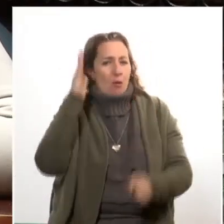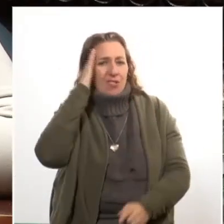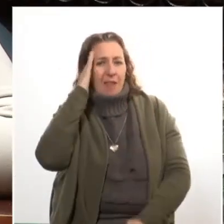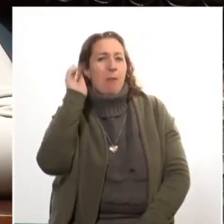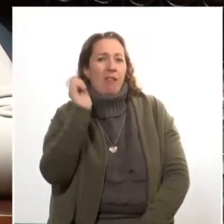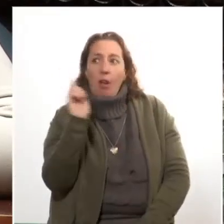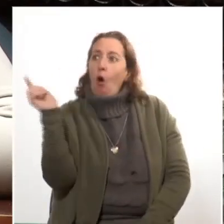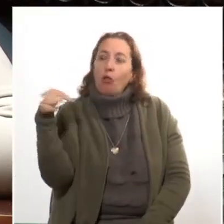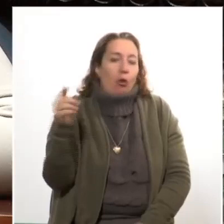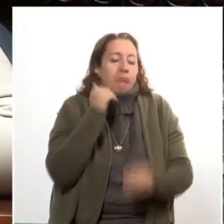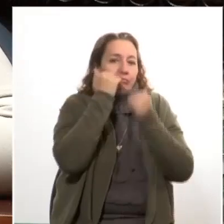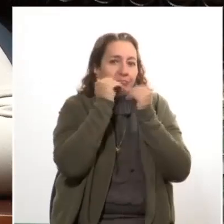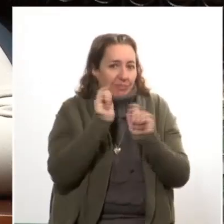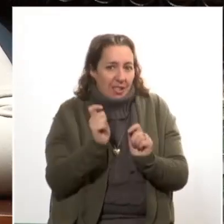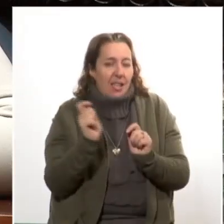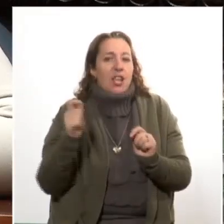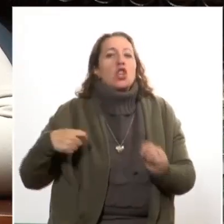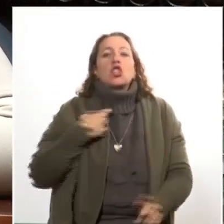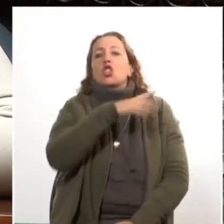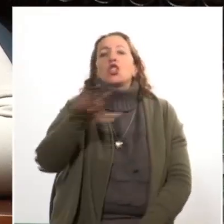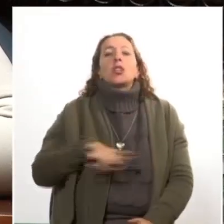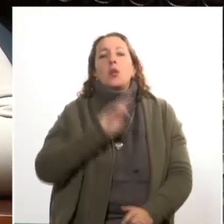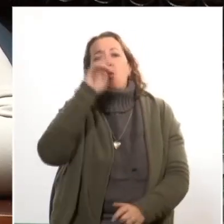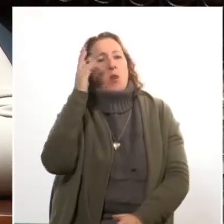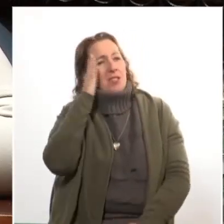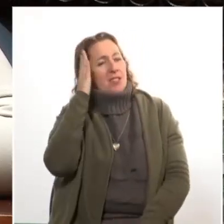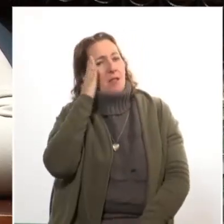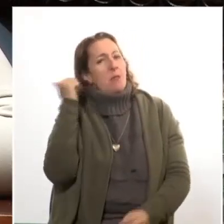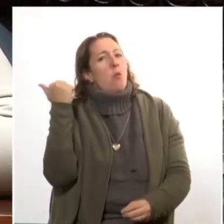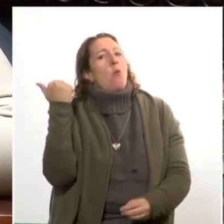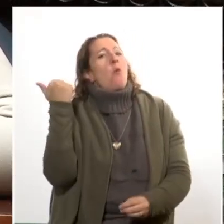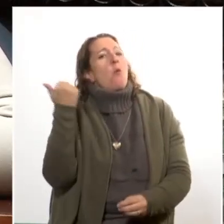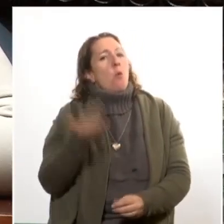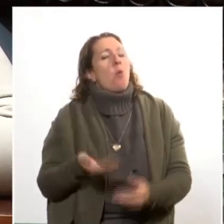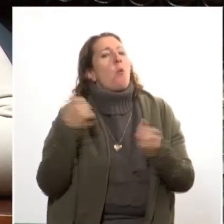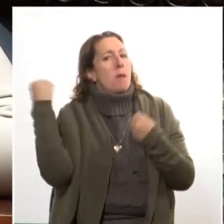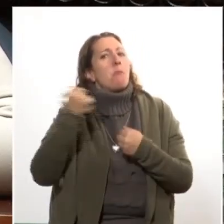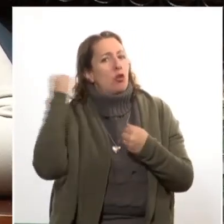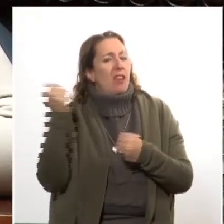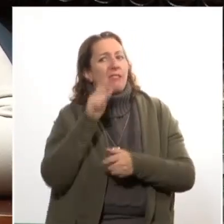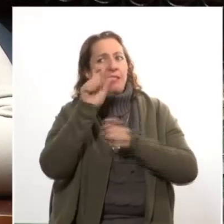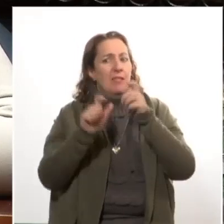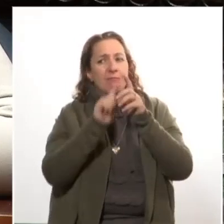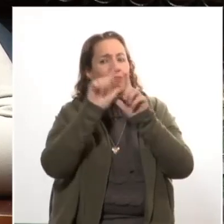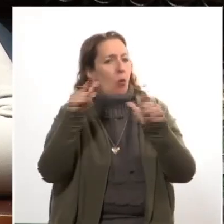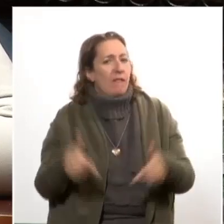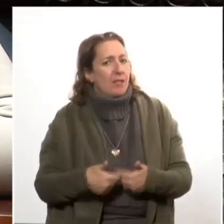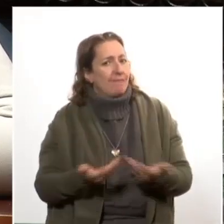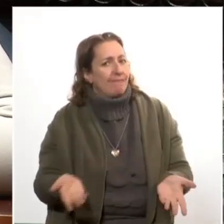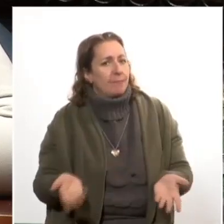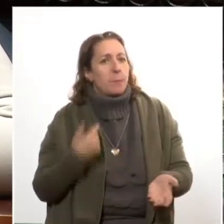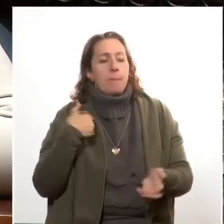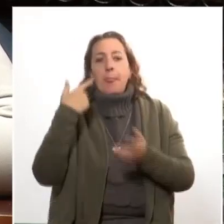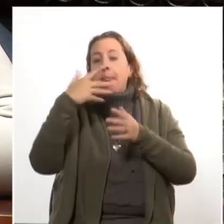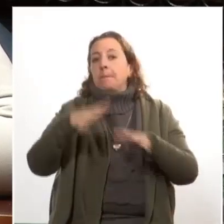uruguaya toda descubrió cuánto espacio ocupaban las ausencias. Lo que vivimos esos meses está en el